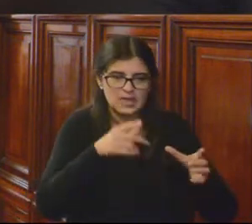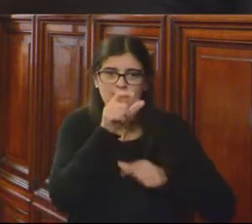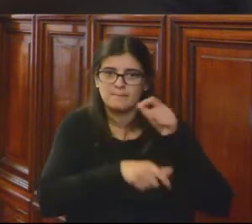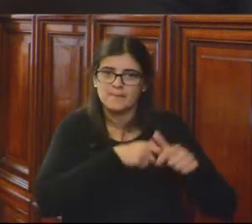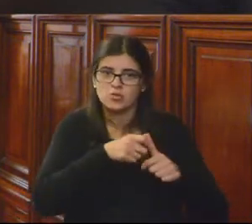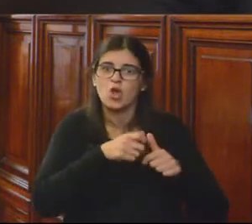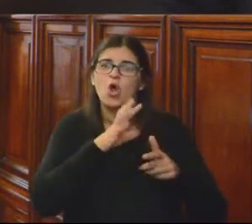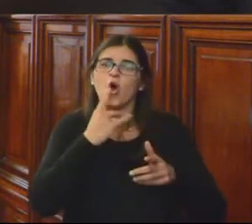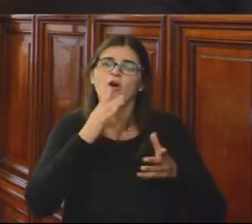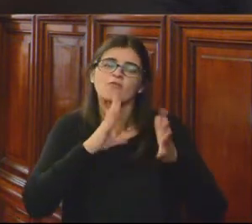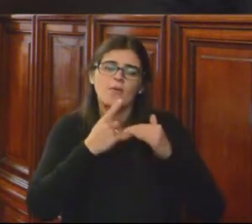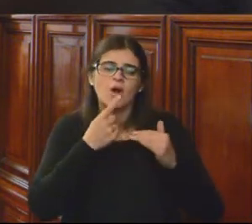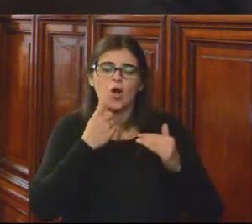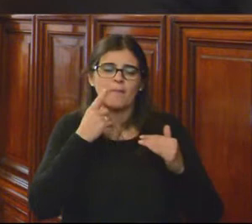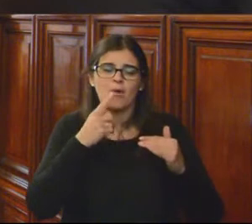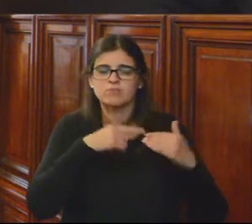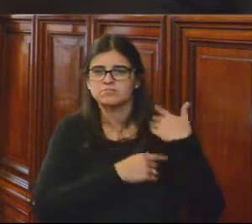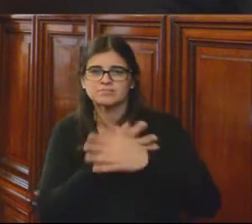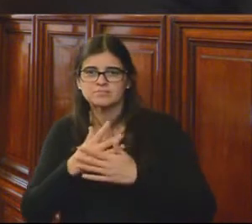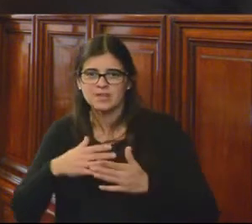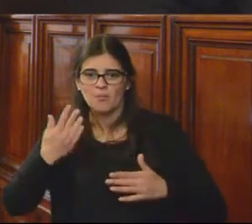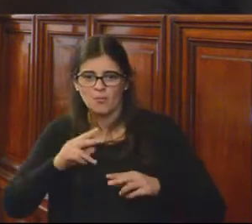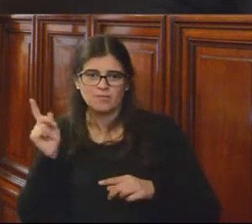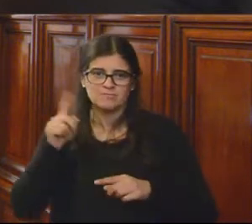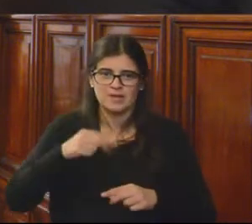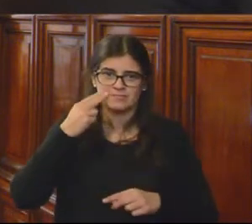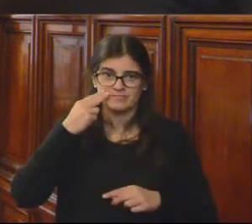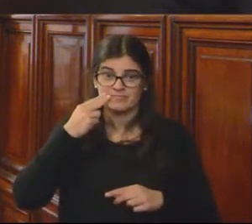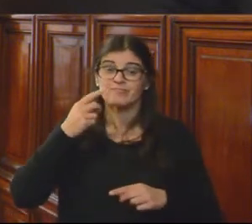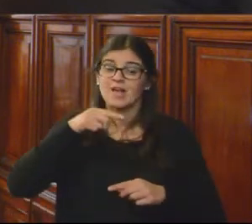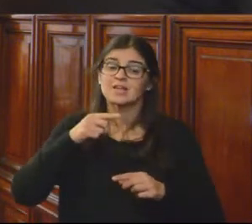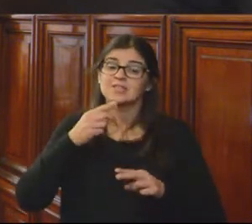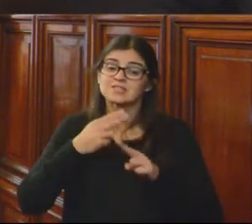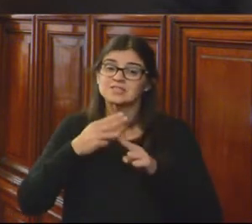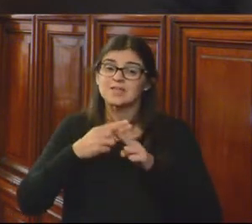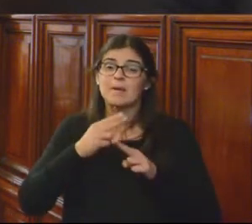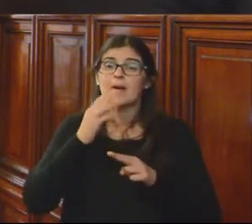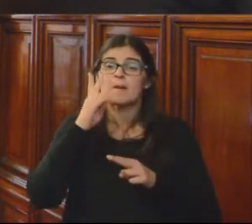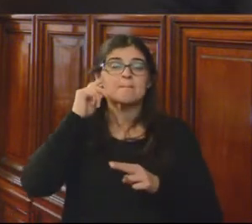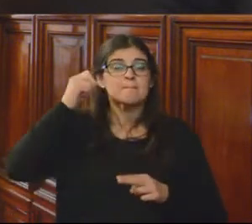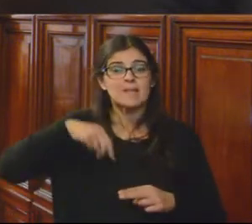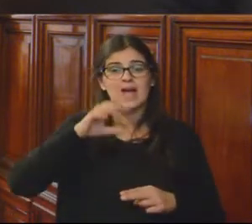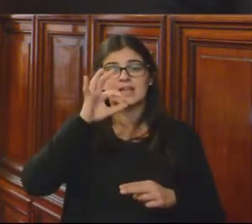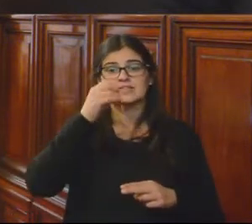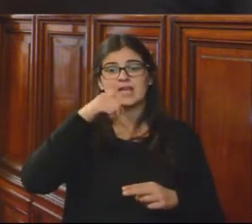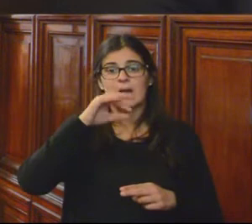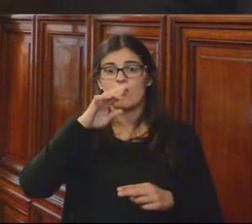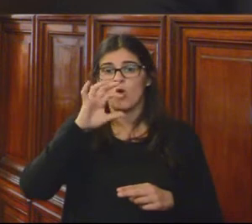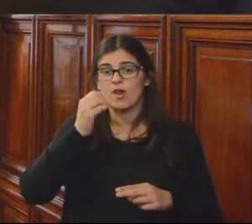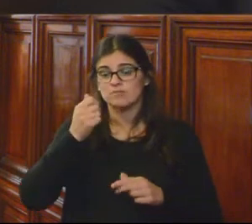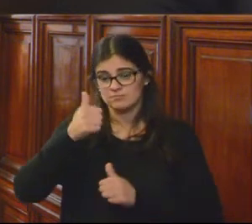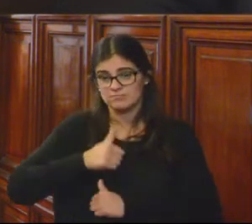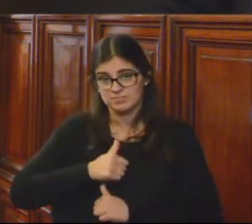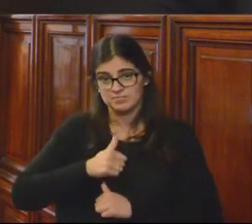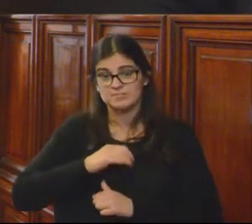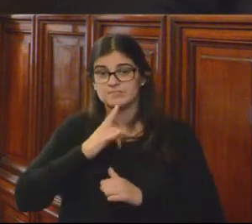interna o agentes desestabilizadores. Ese patrón evolucionó con el llamado Plan Zamora, liderado por la Fuerza Armada y que además de